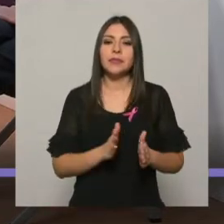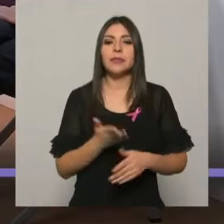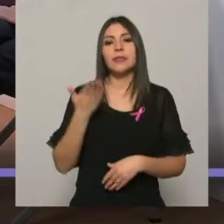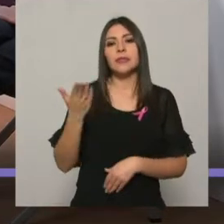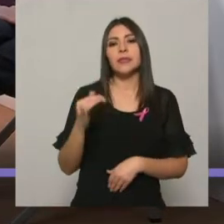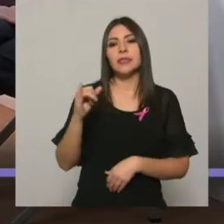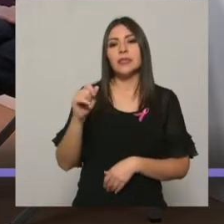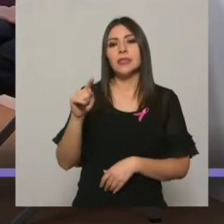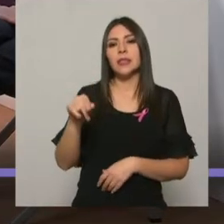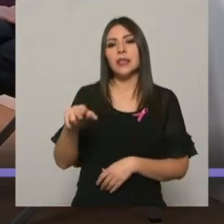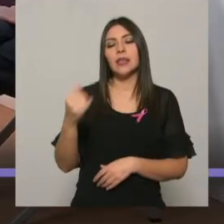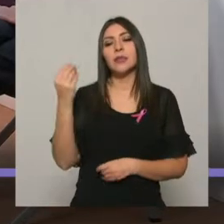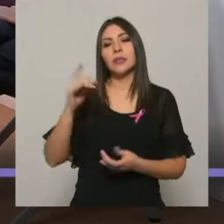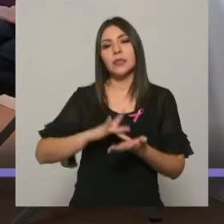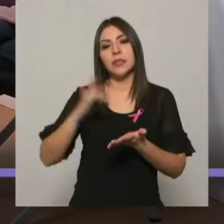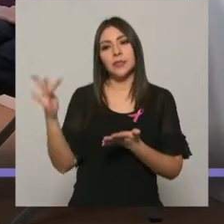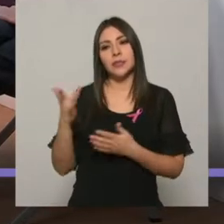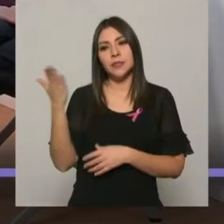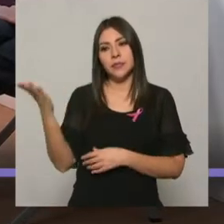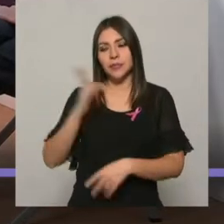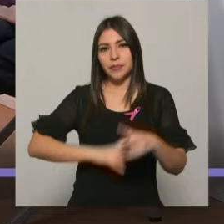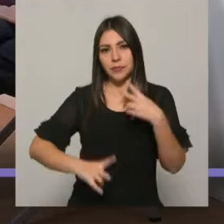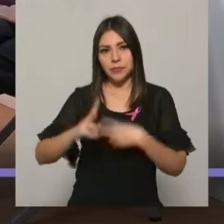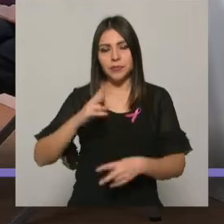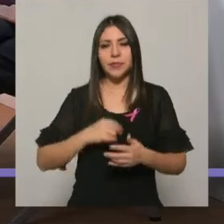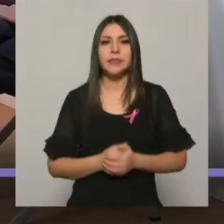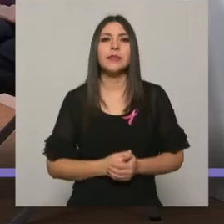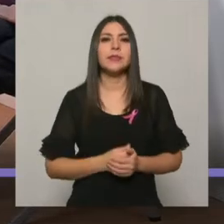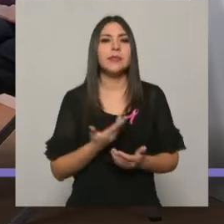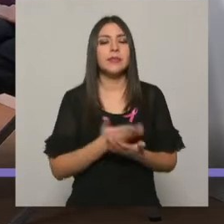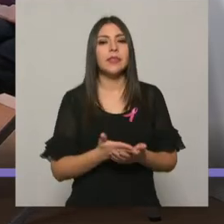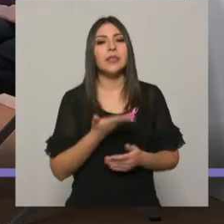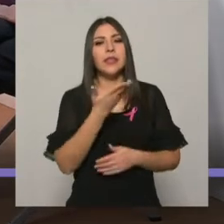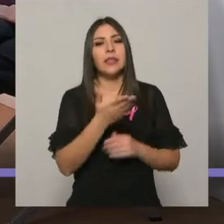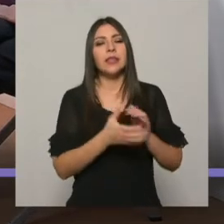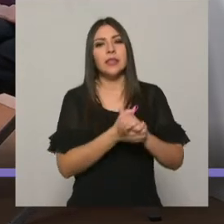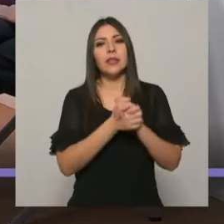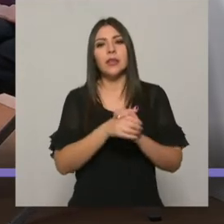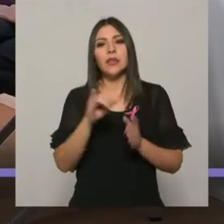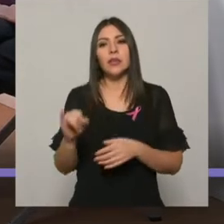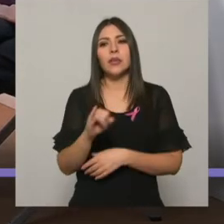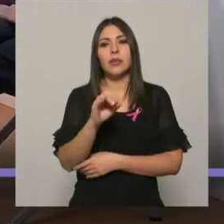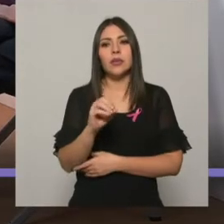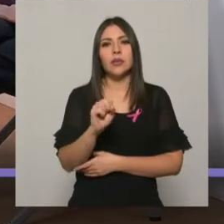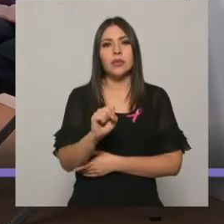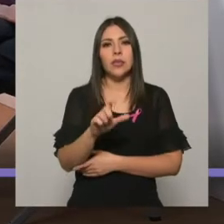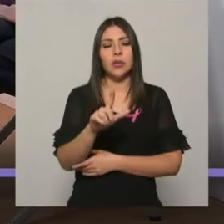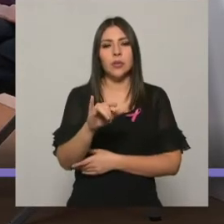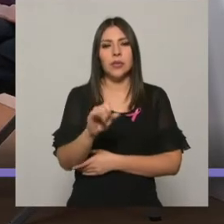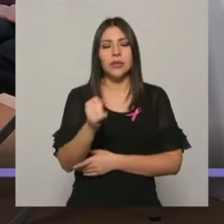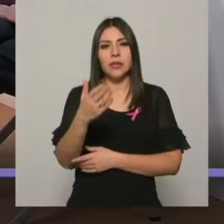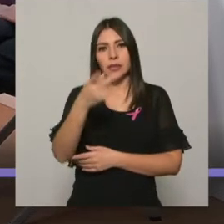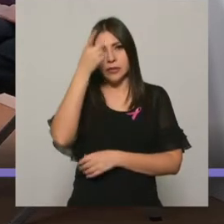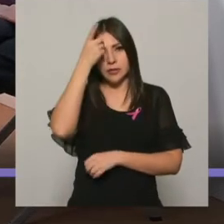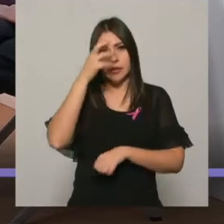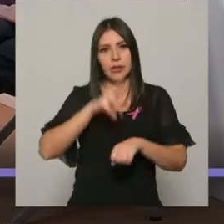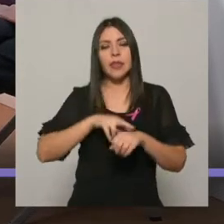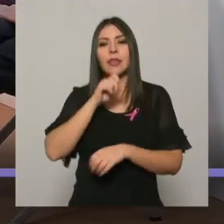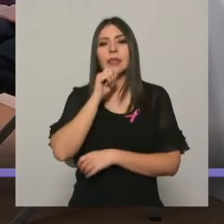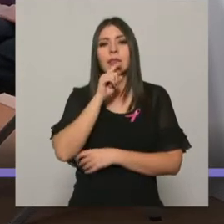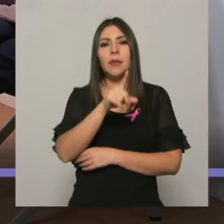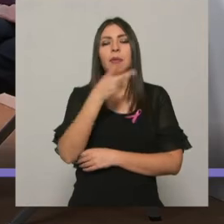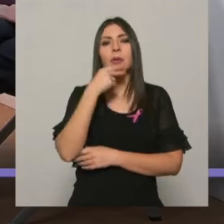agradezco tu valiosa No, al presencia. contrario, muchísimas gracias. Me saludan, por favor, a José Luis Huerta, el director, Claro que sí. y por supuesto, gracias a Julio Ibarra,